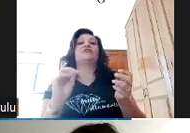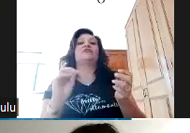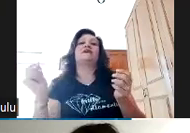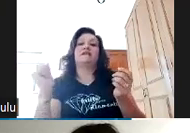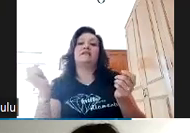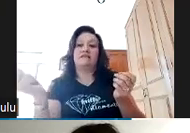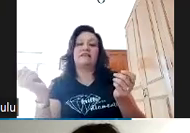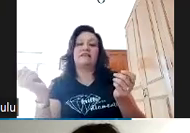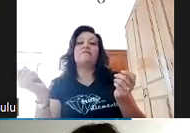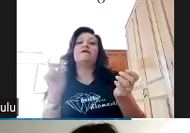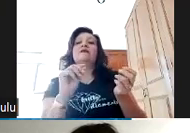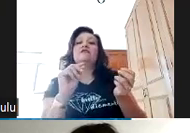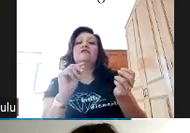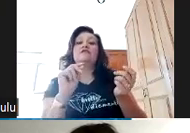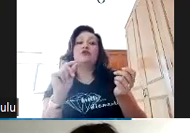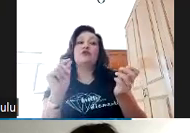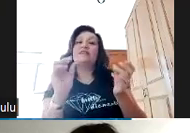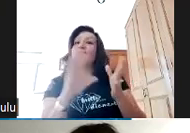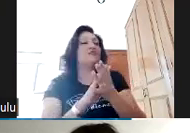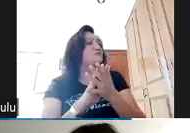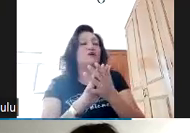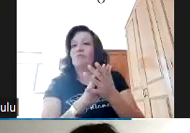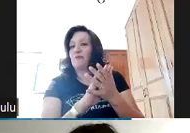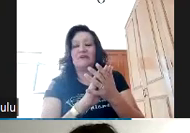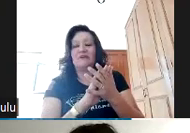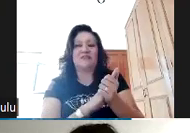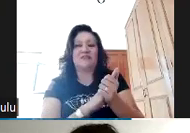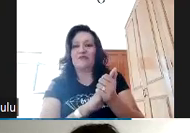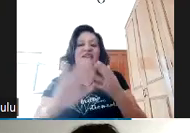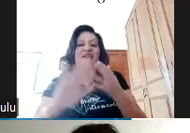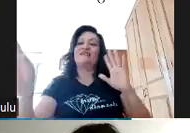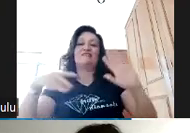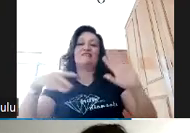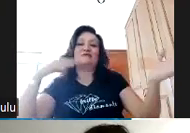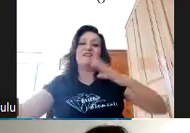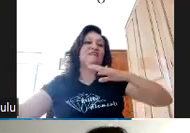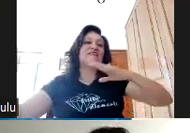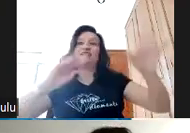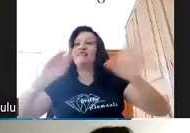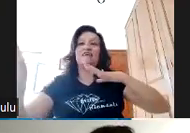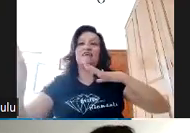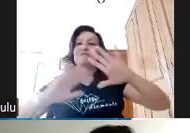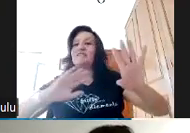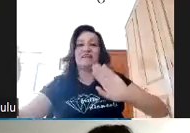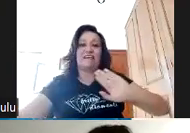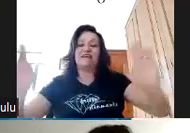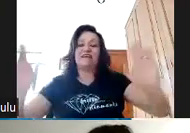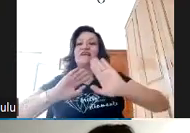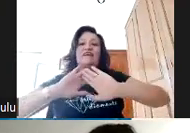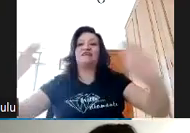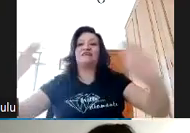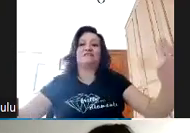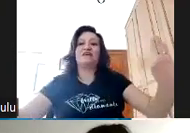característica no es no es muy comprometido él no él nada más quiere